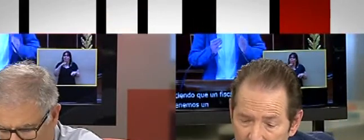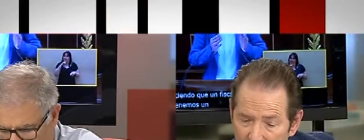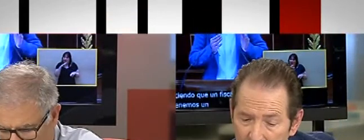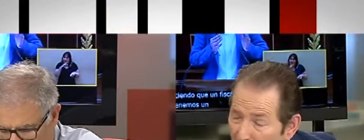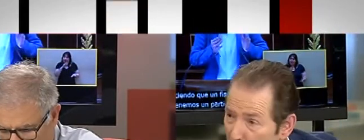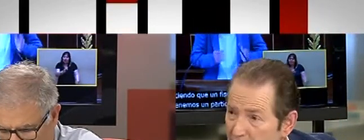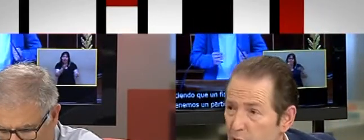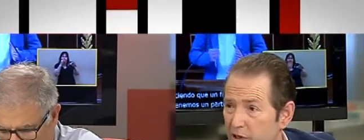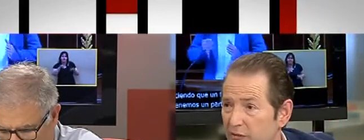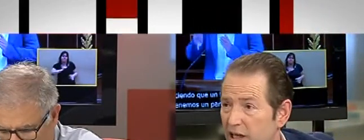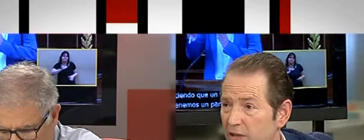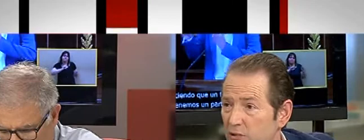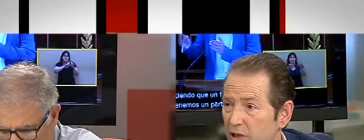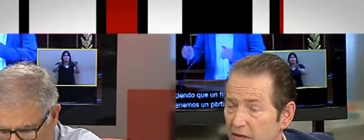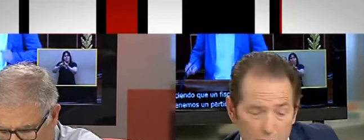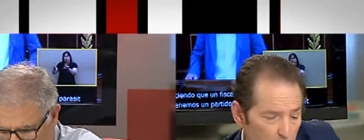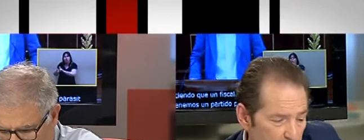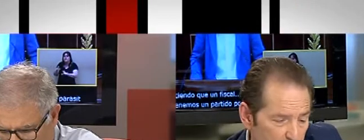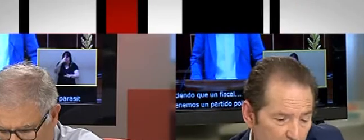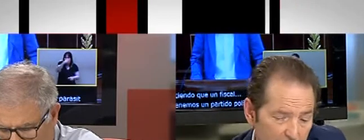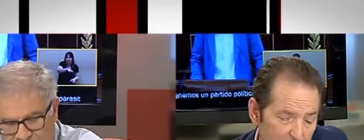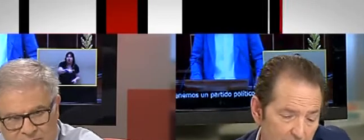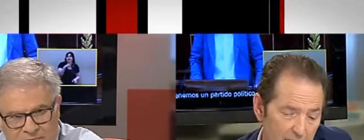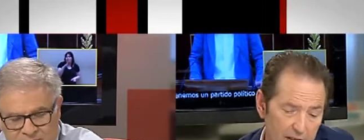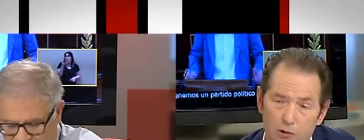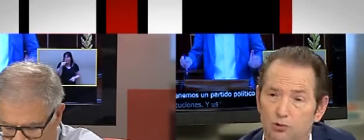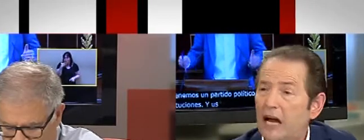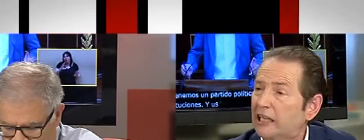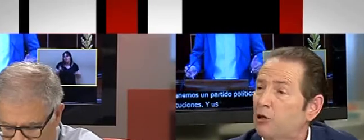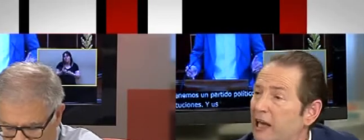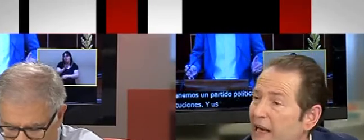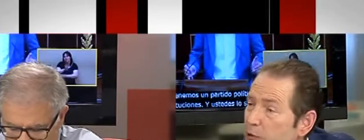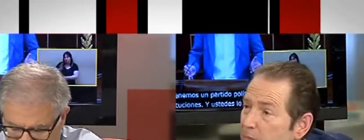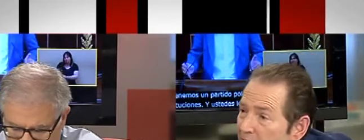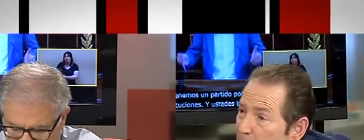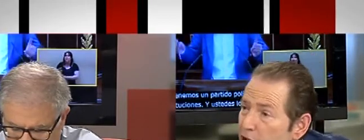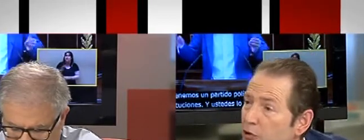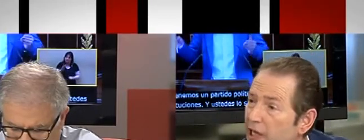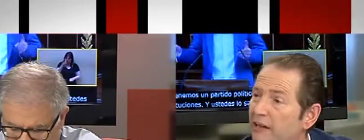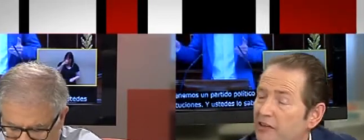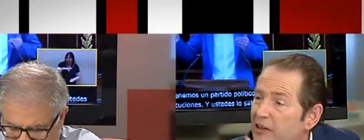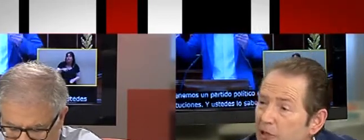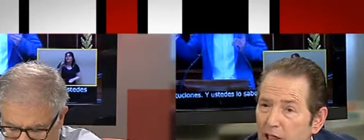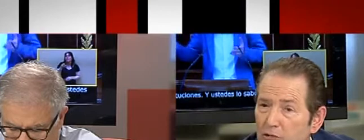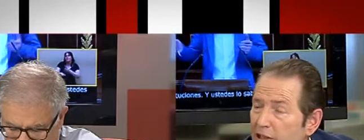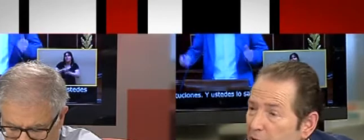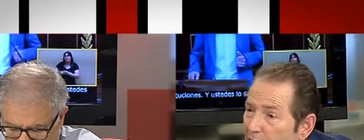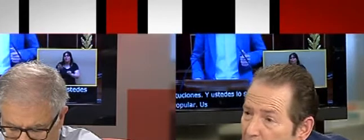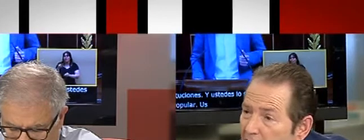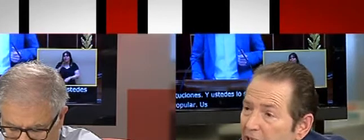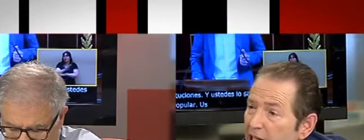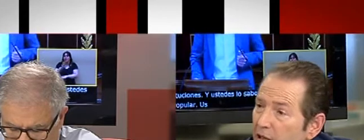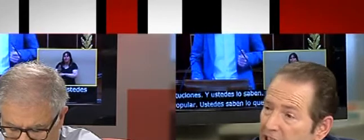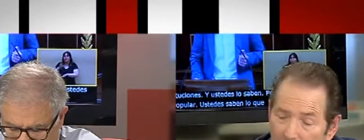no hay ningún estado plurinacional en el mundo esto los estados plurinacionales eso es una categoría de la de la politología de la ciencia política no es una categoría